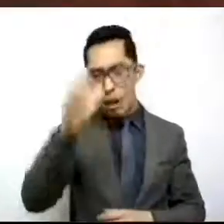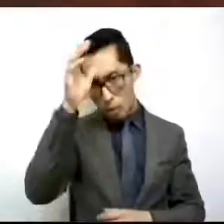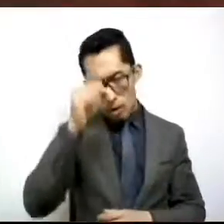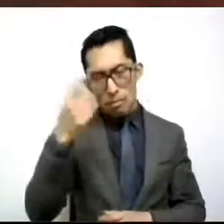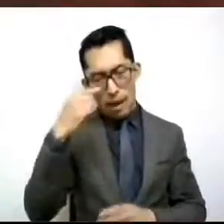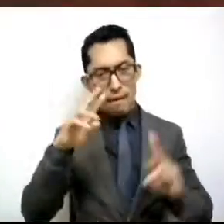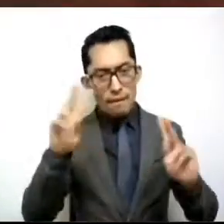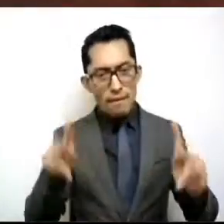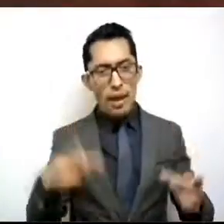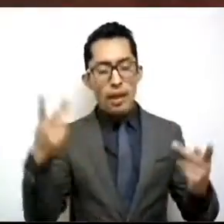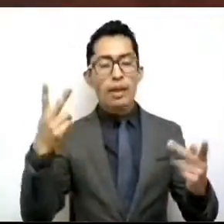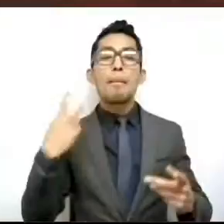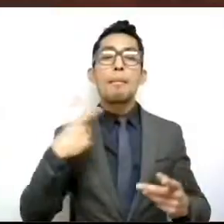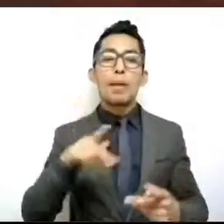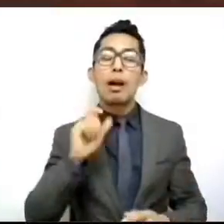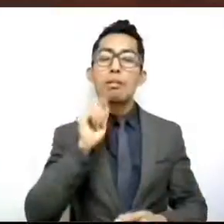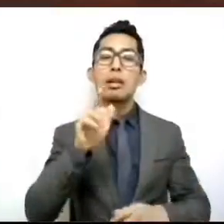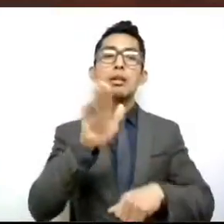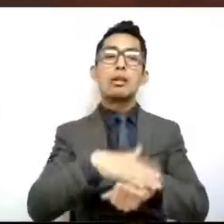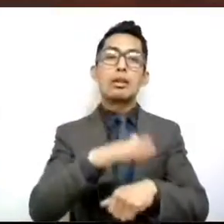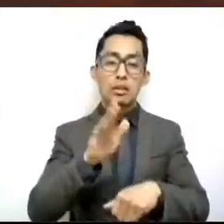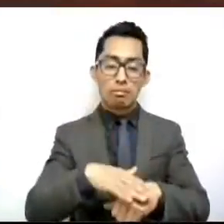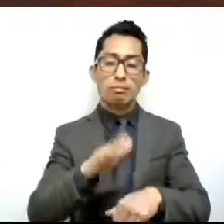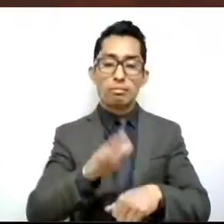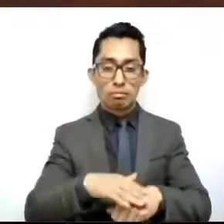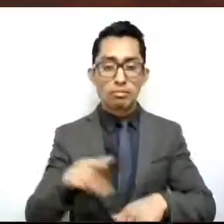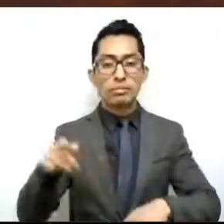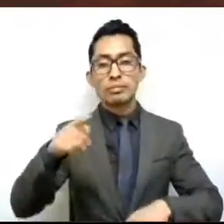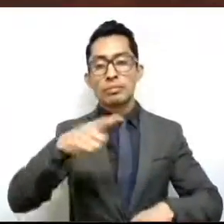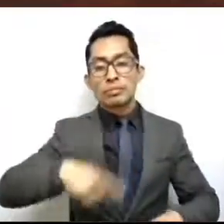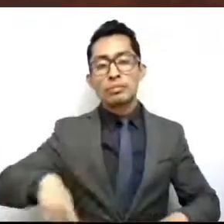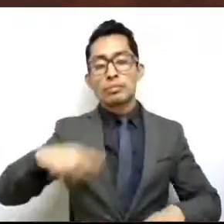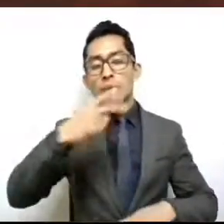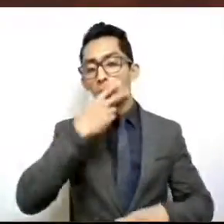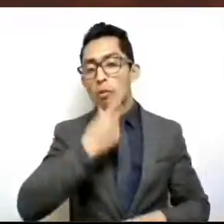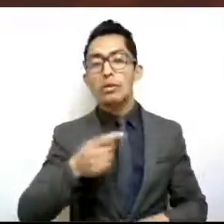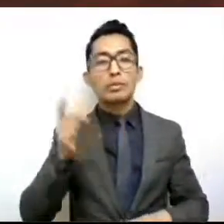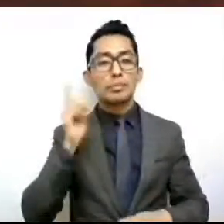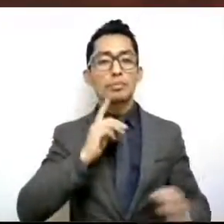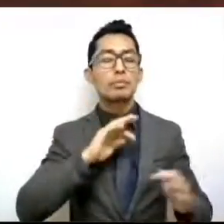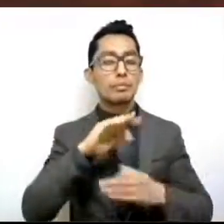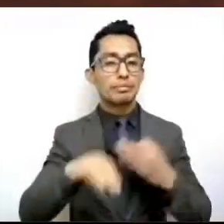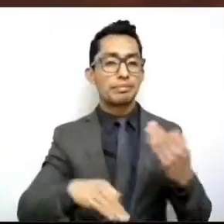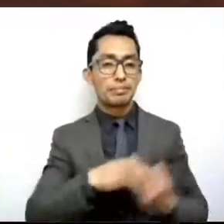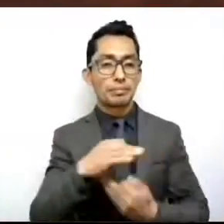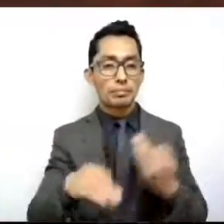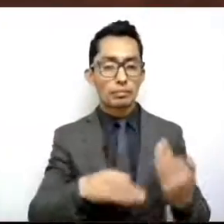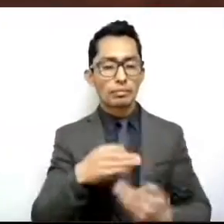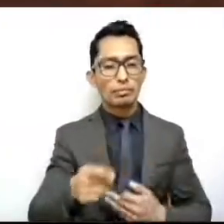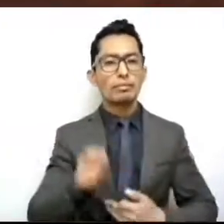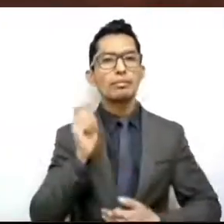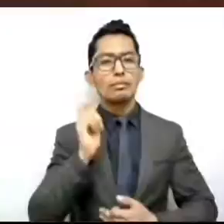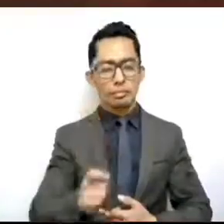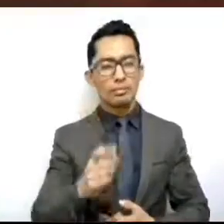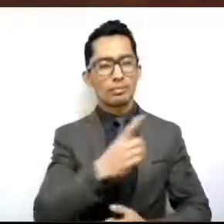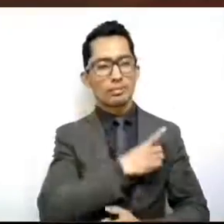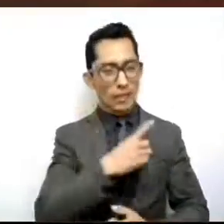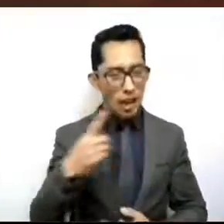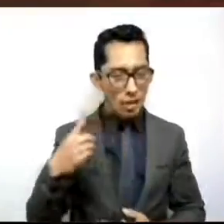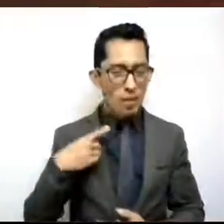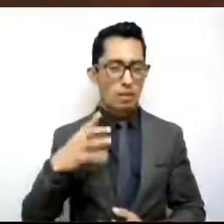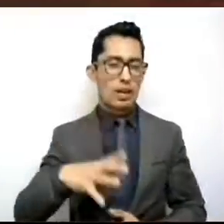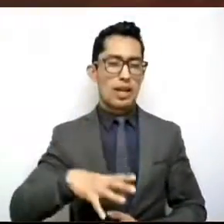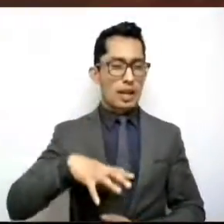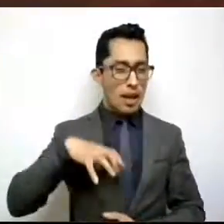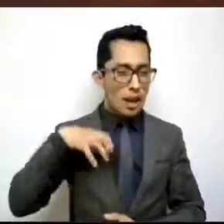pero yo invitaría a todos y a todas a que hagamos un esfuerzo y vayamos un poco